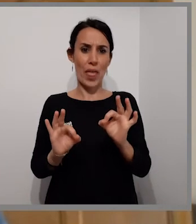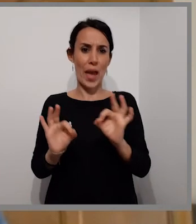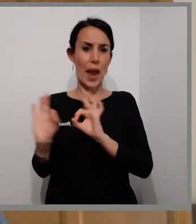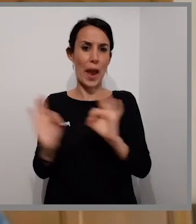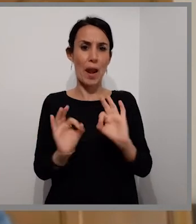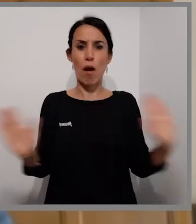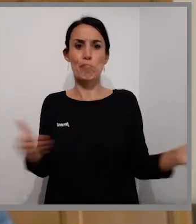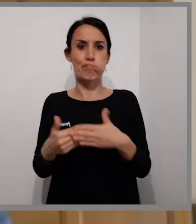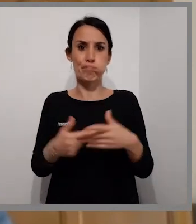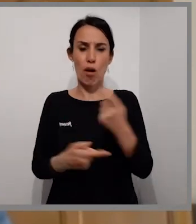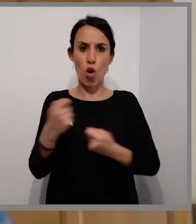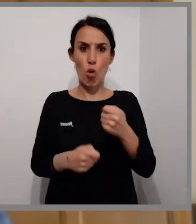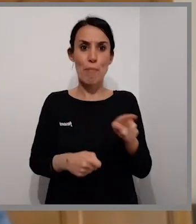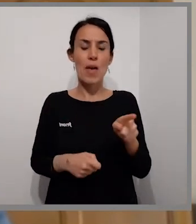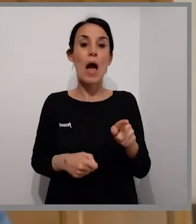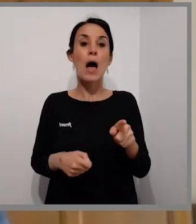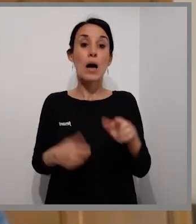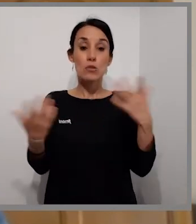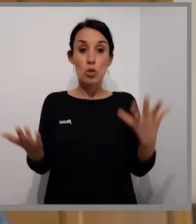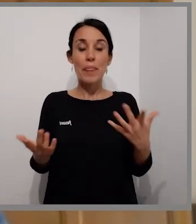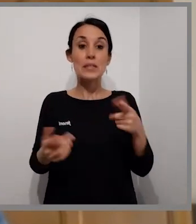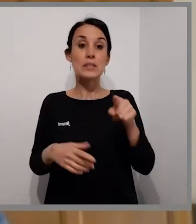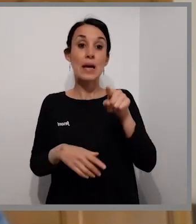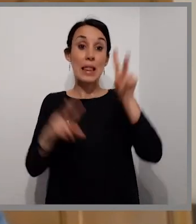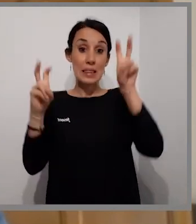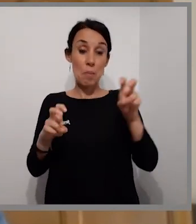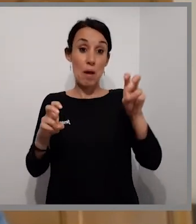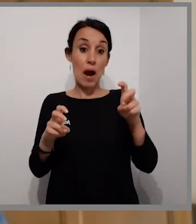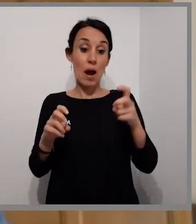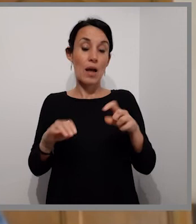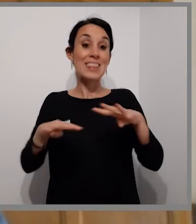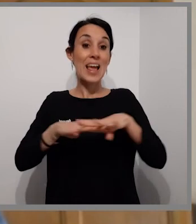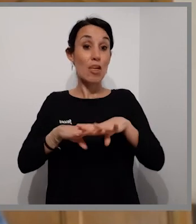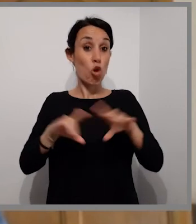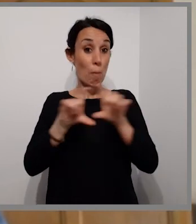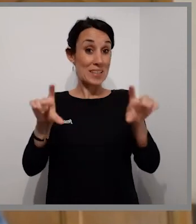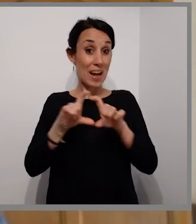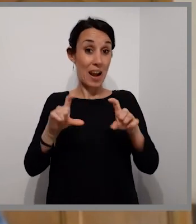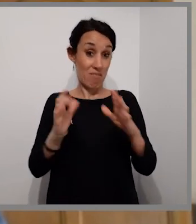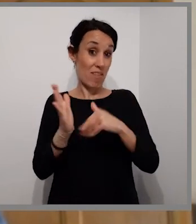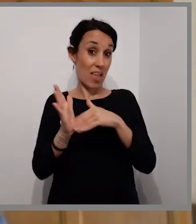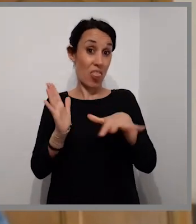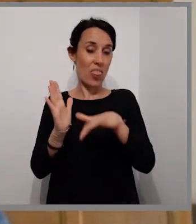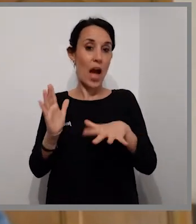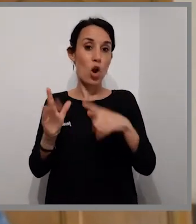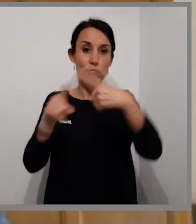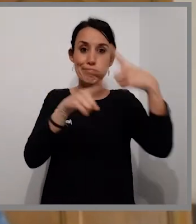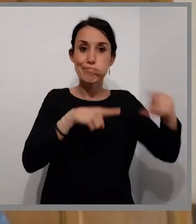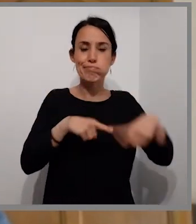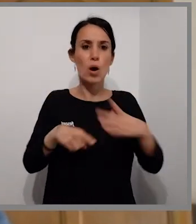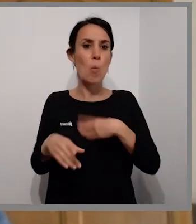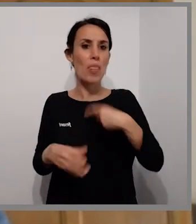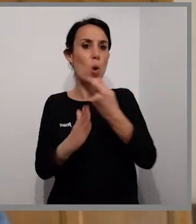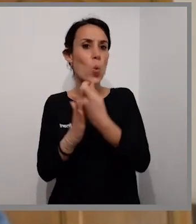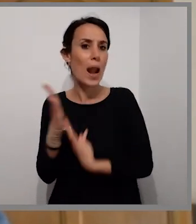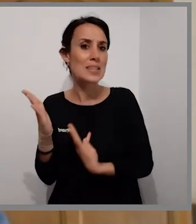hibernación económica. ¿Se plantean ustedes, para preservar esa diversidad del tejido empresarial valenciano,